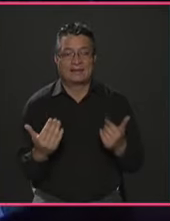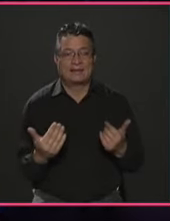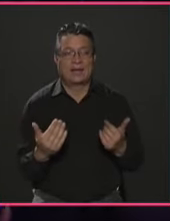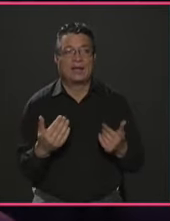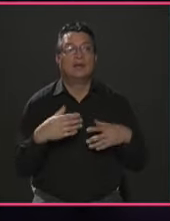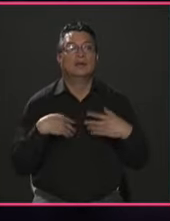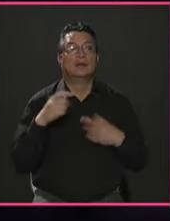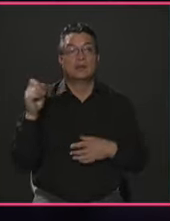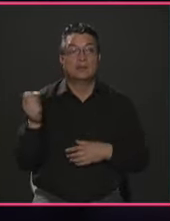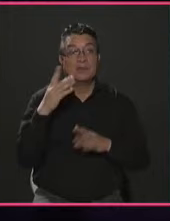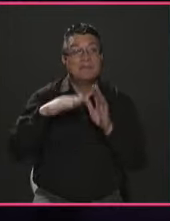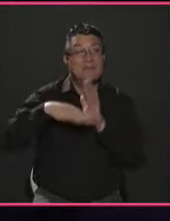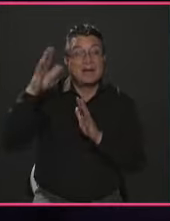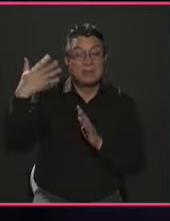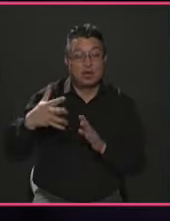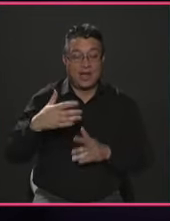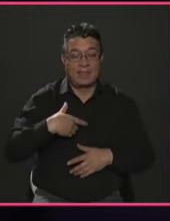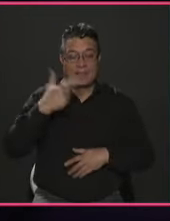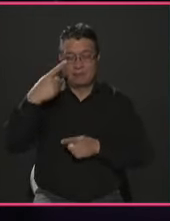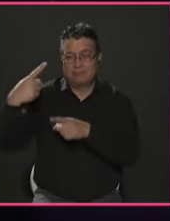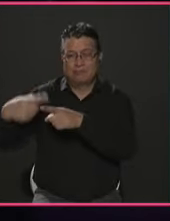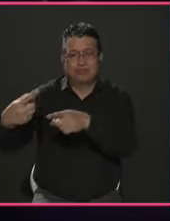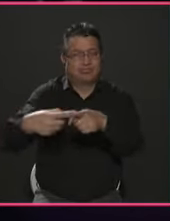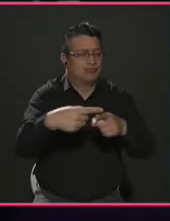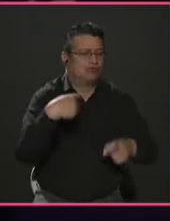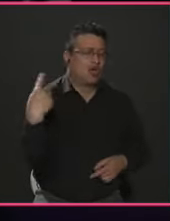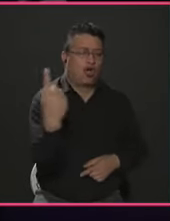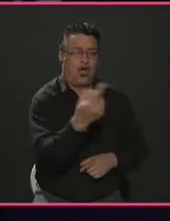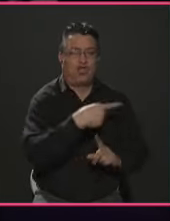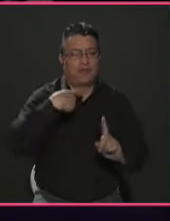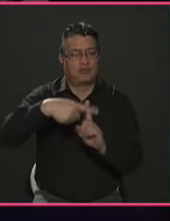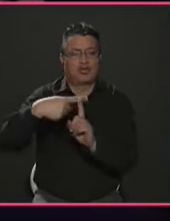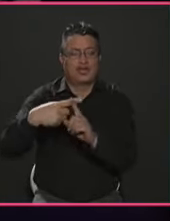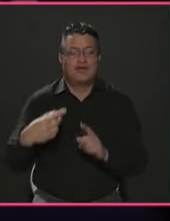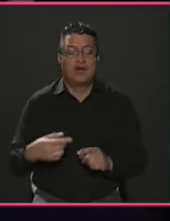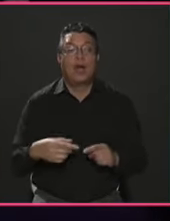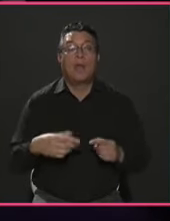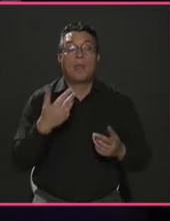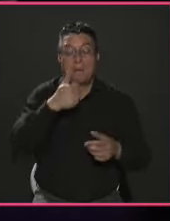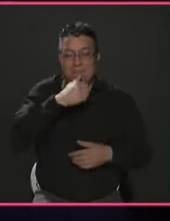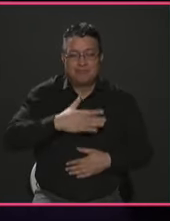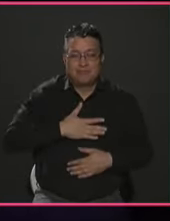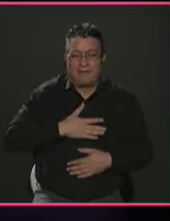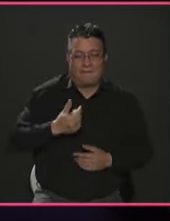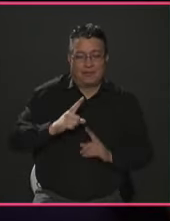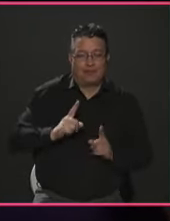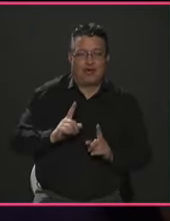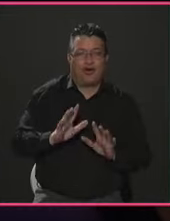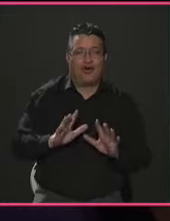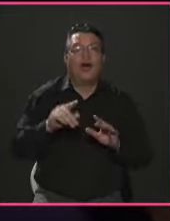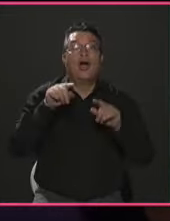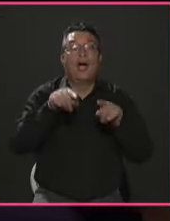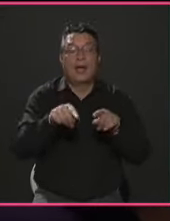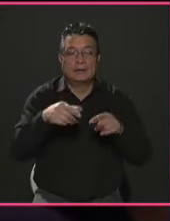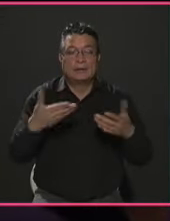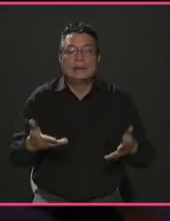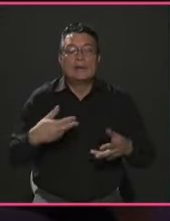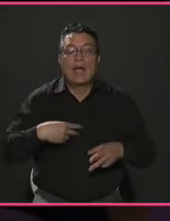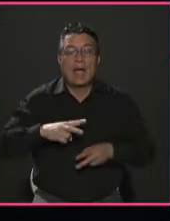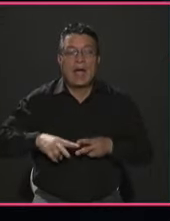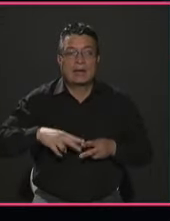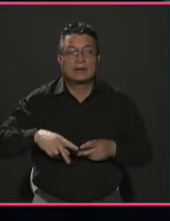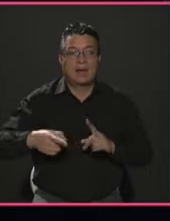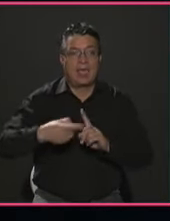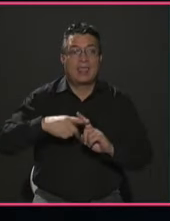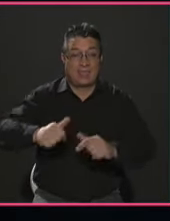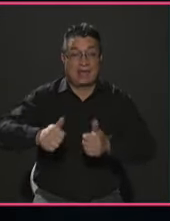anteponer los bienes comunes por sobre los bienes privados pero también en esta y ahora que hacemos tenemos desafíos